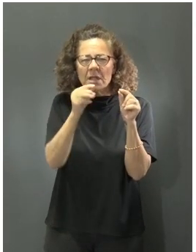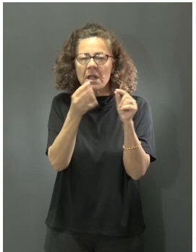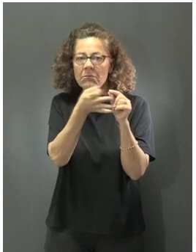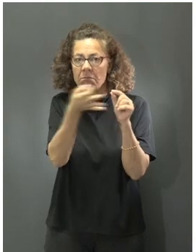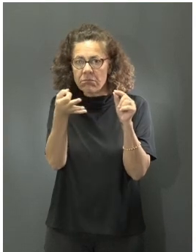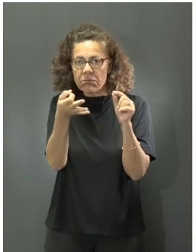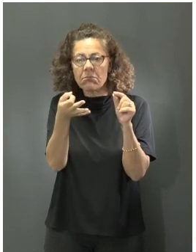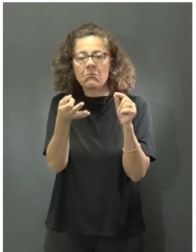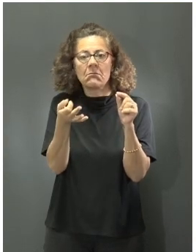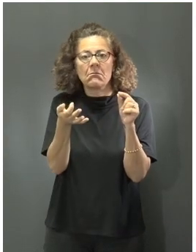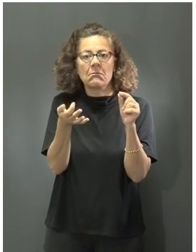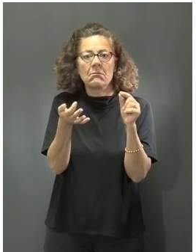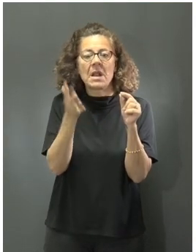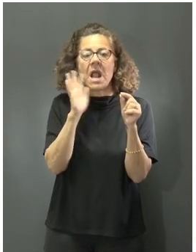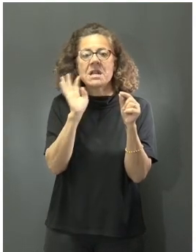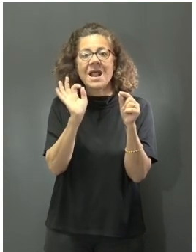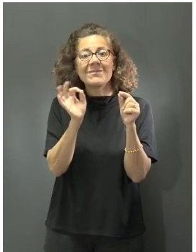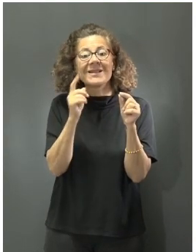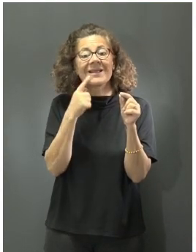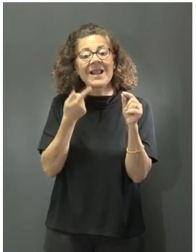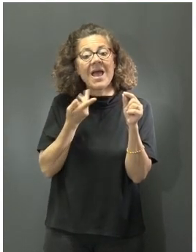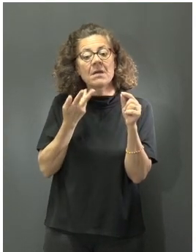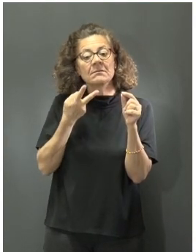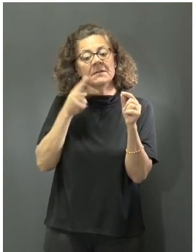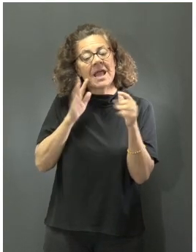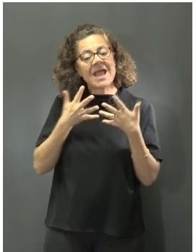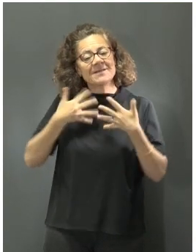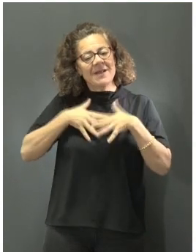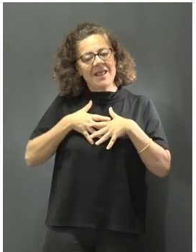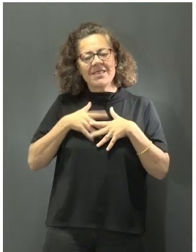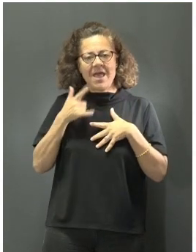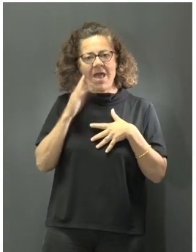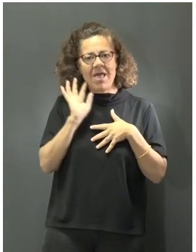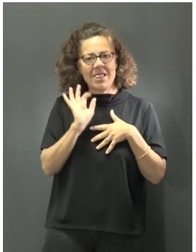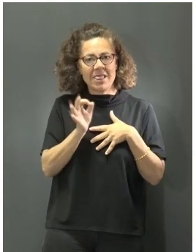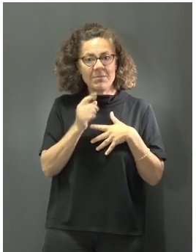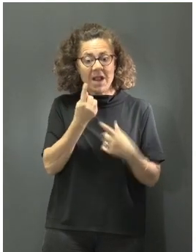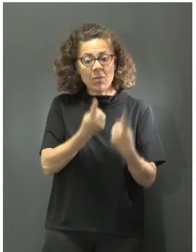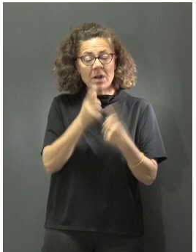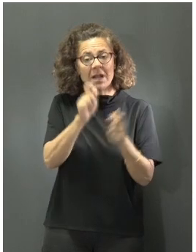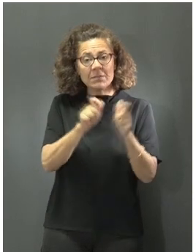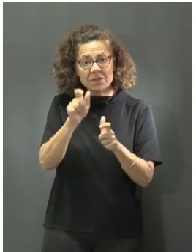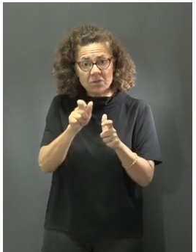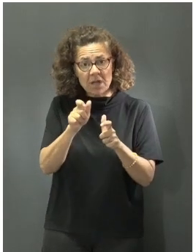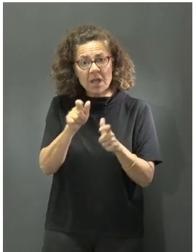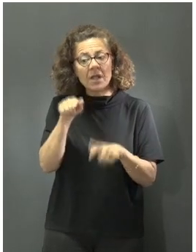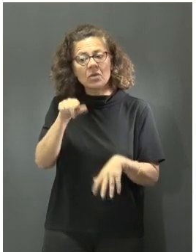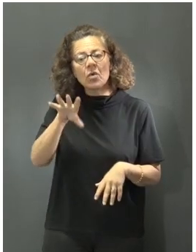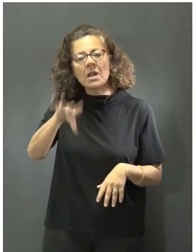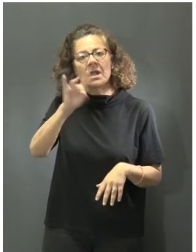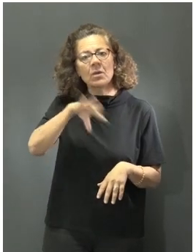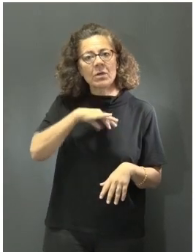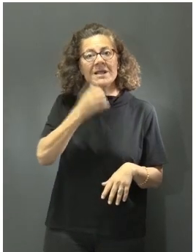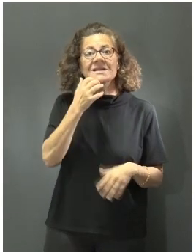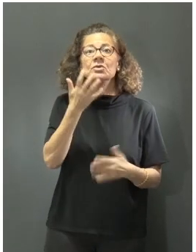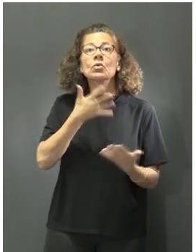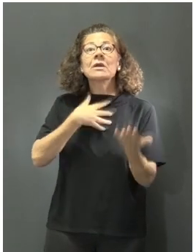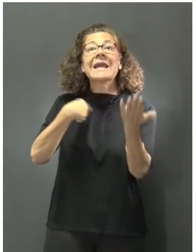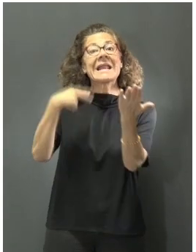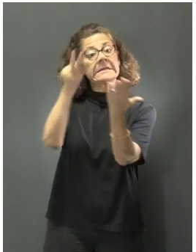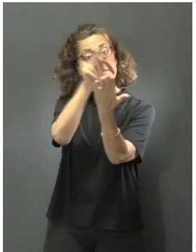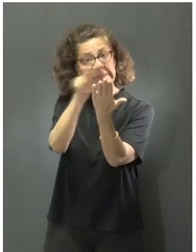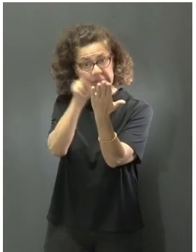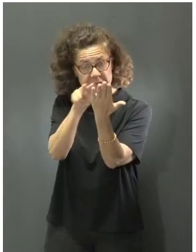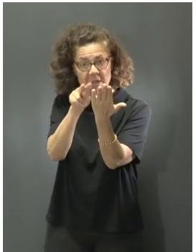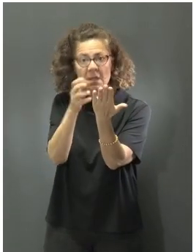etcétera, etcétera. Realmente que la experiencia sea una experiencia para cualquier persona y puedas elegir. Si tú quieres leerte el cartel, pues te lees